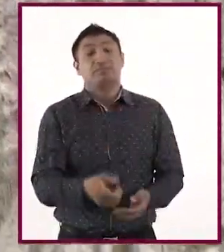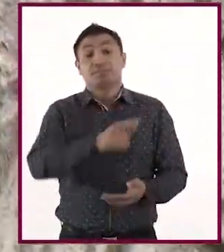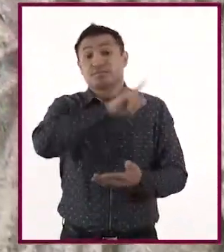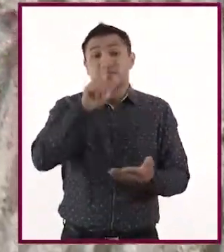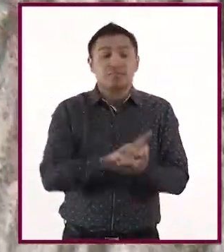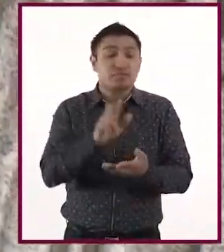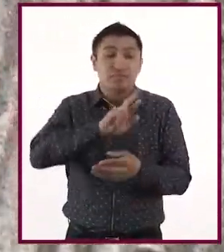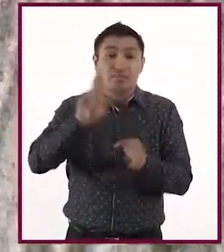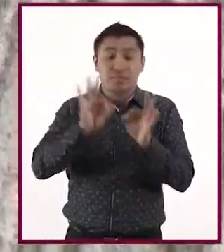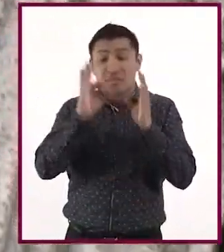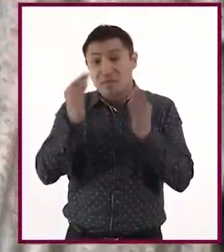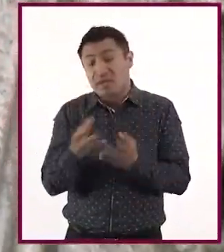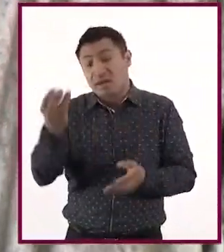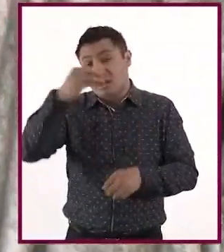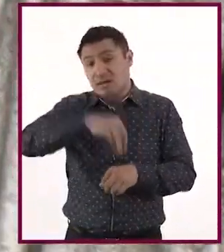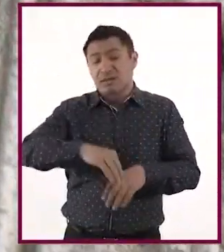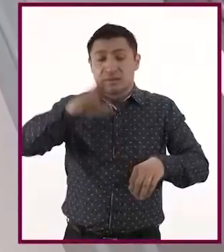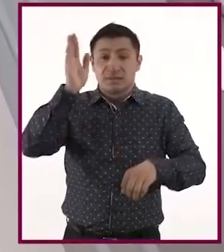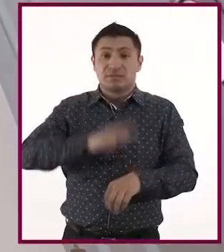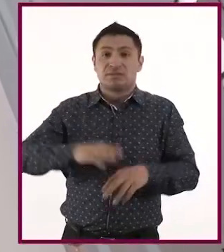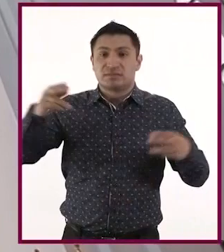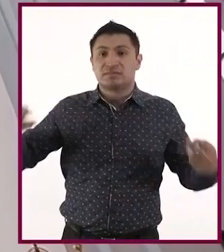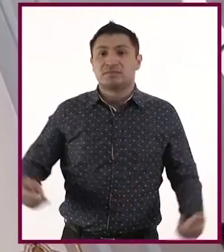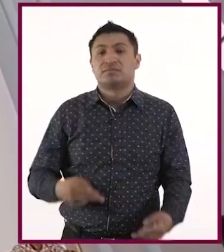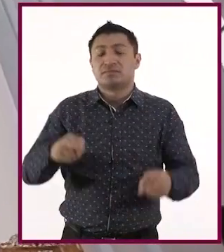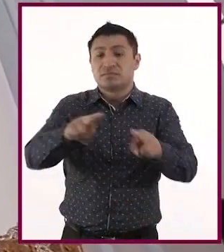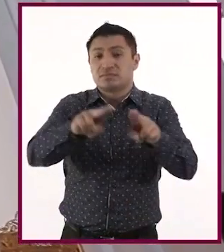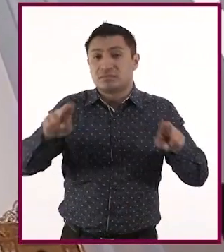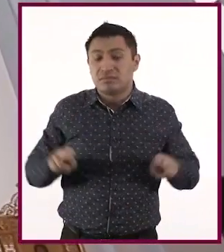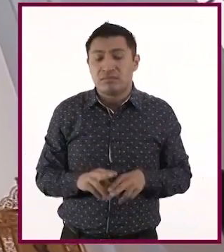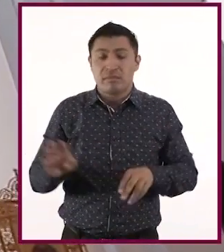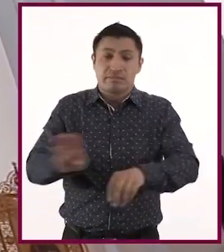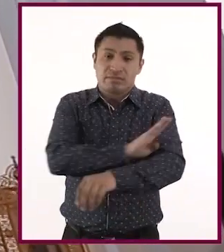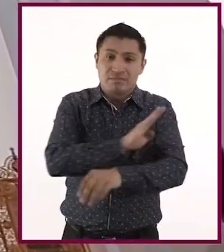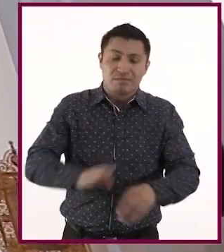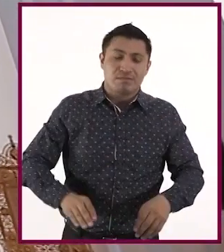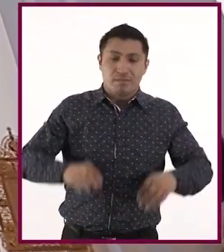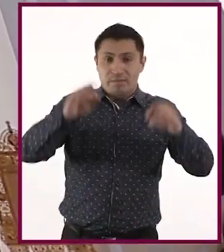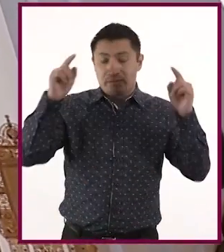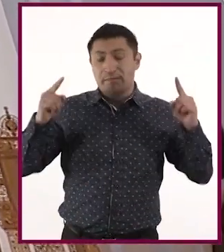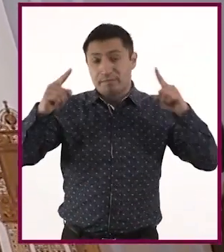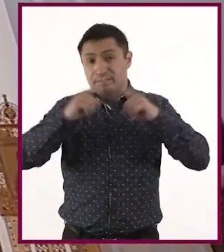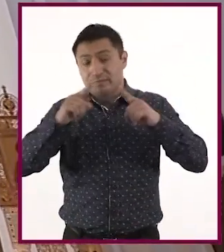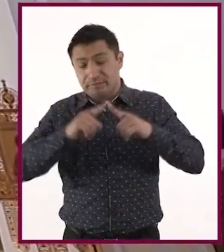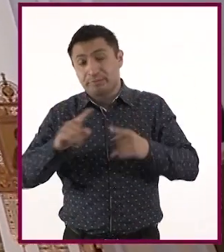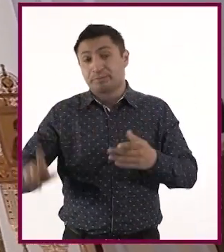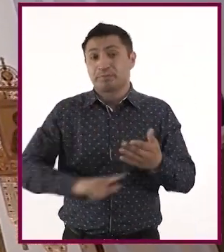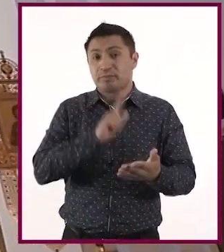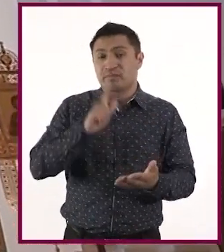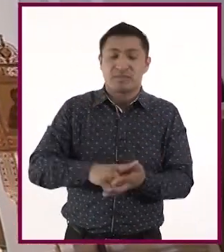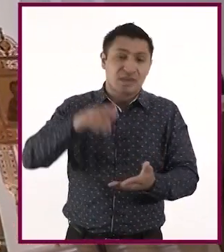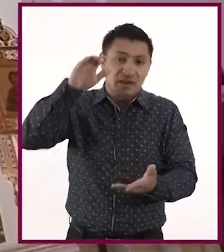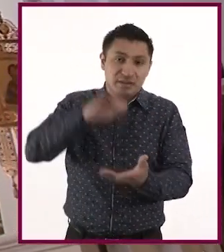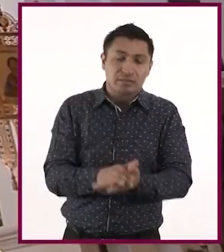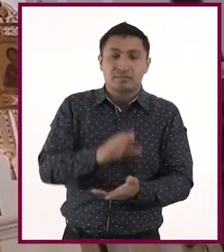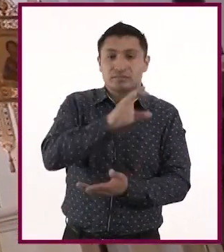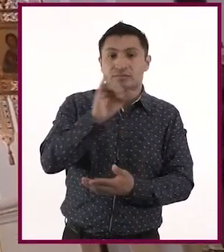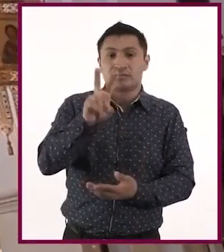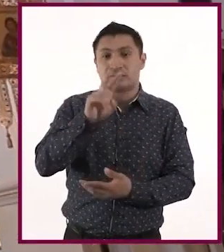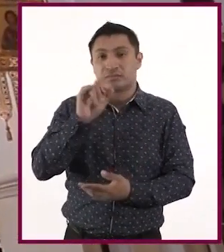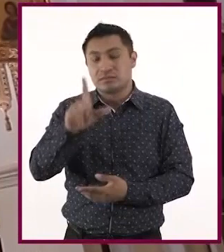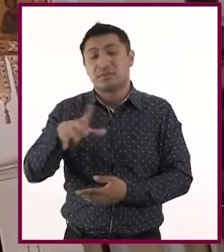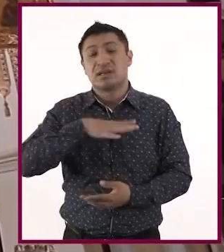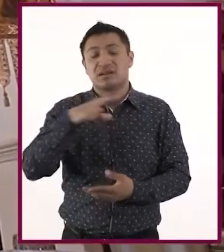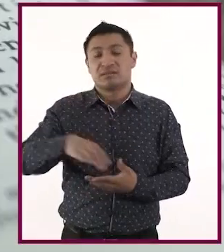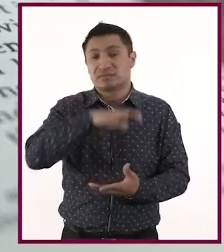reforma establecieron principalmente la nacionalización de los bienes eclesiásticos, la ley del matrimonio civil, con la